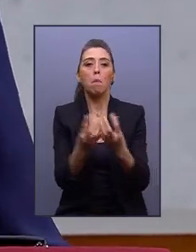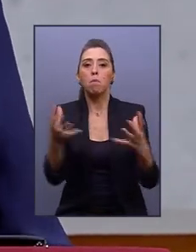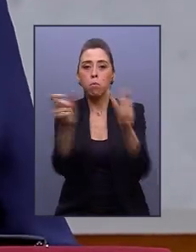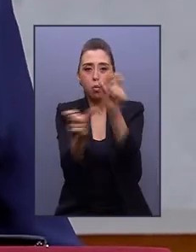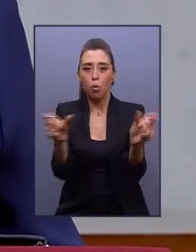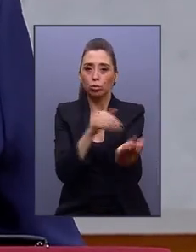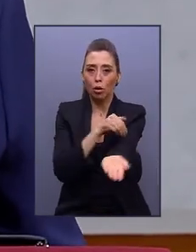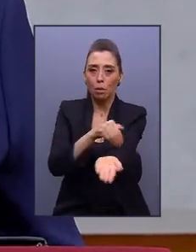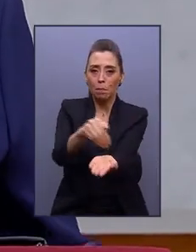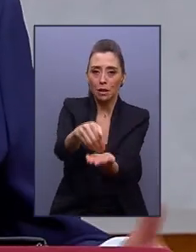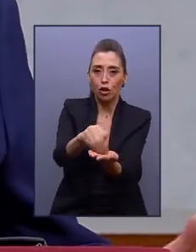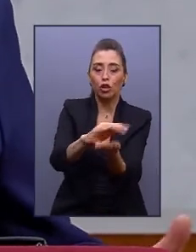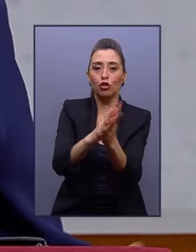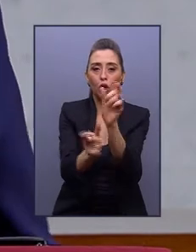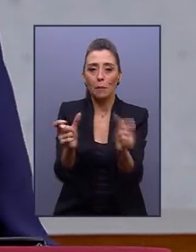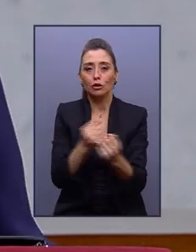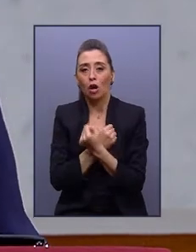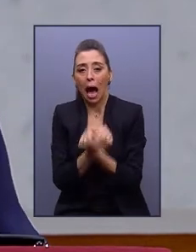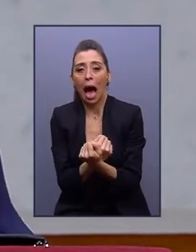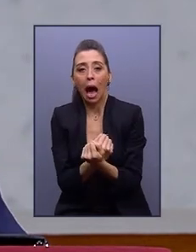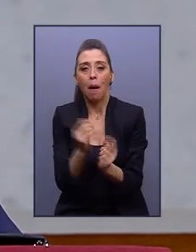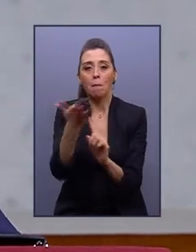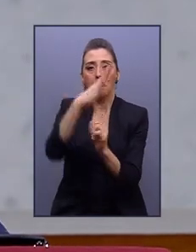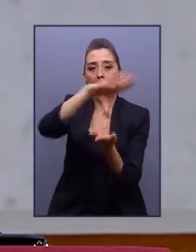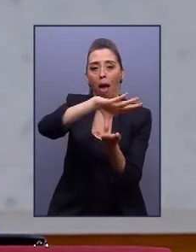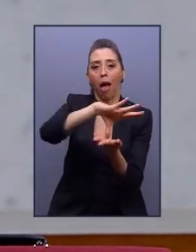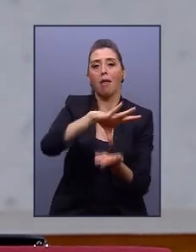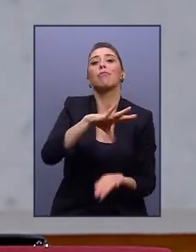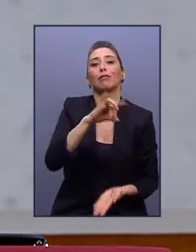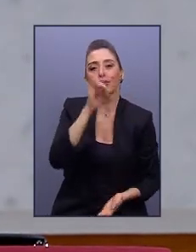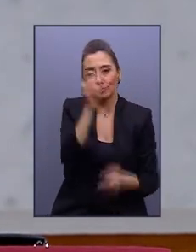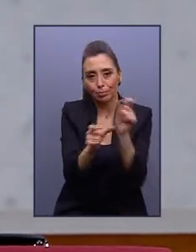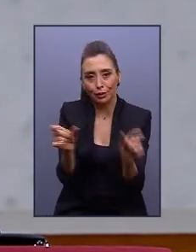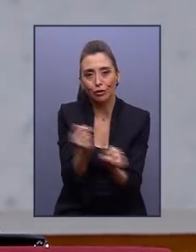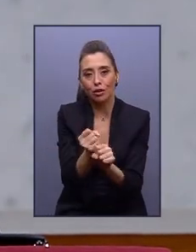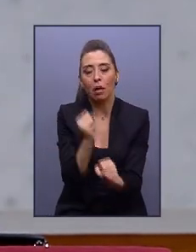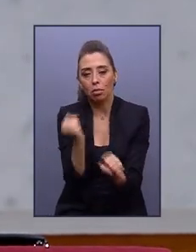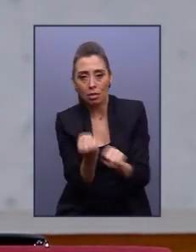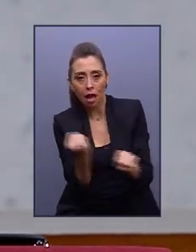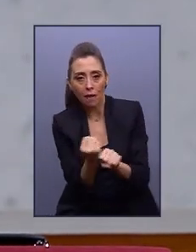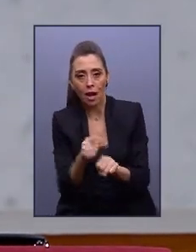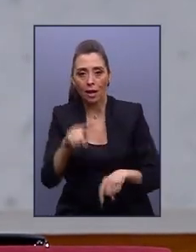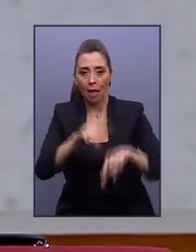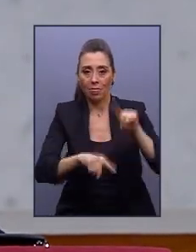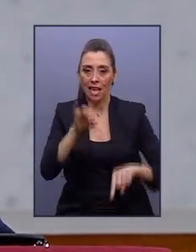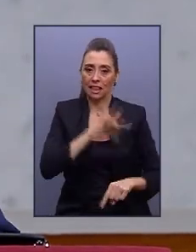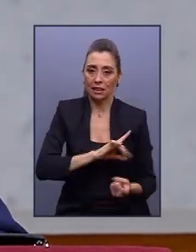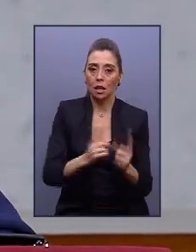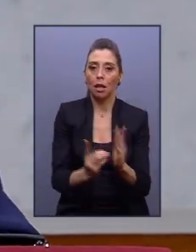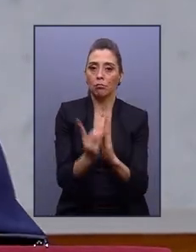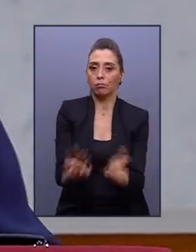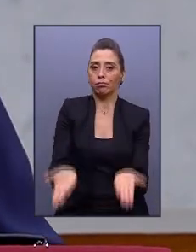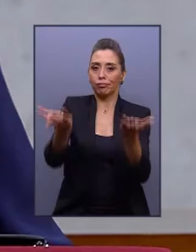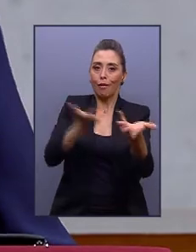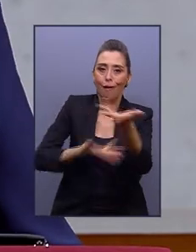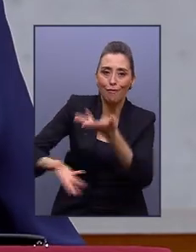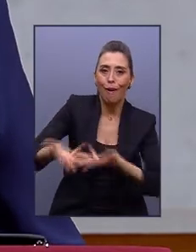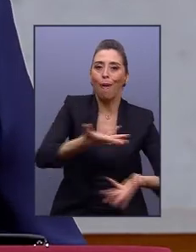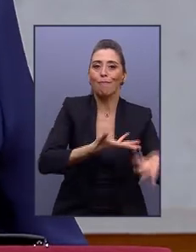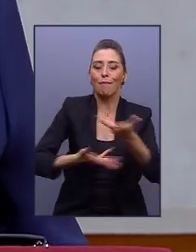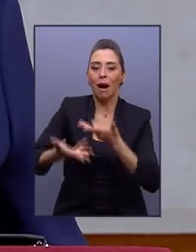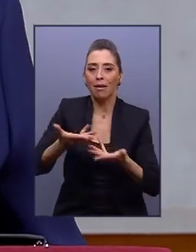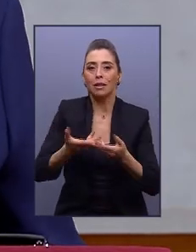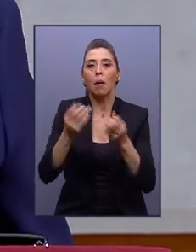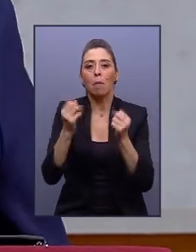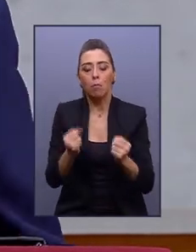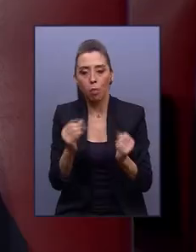de millones, de todos los que amamos nuestro país y su gente, de quienes trabajamos por hacer de esta tierra un lugar de prosperidad compartida,